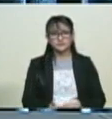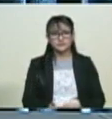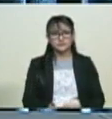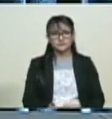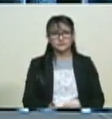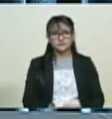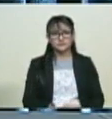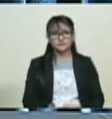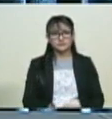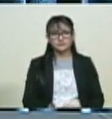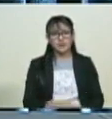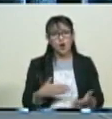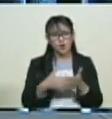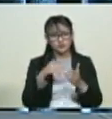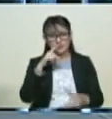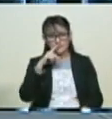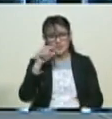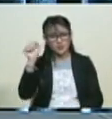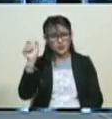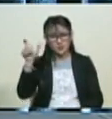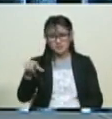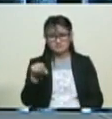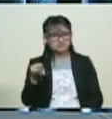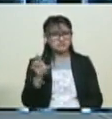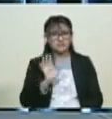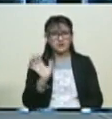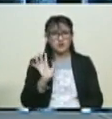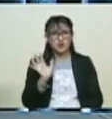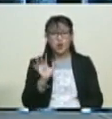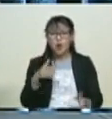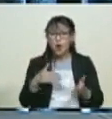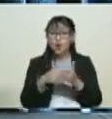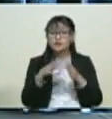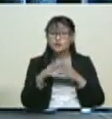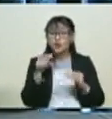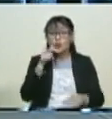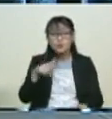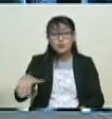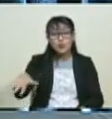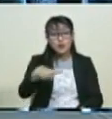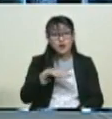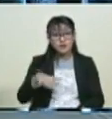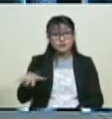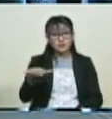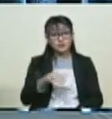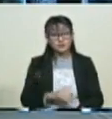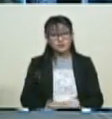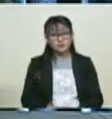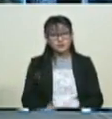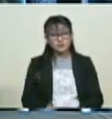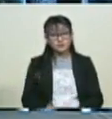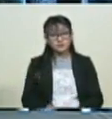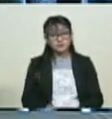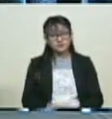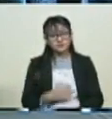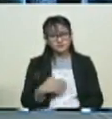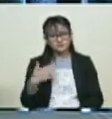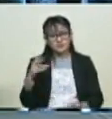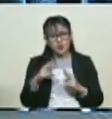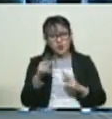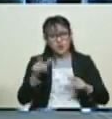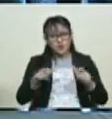que no son contra nicolás maduro son contra todo un país conozco gente